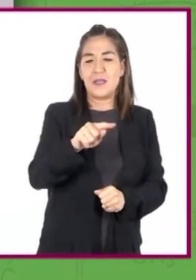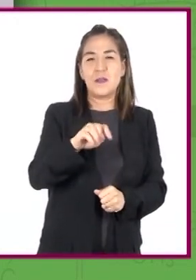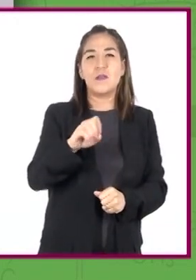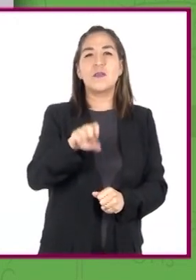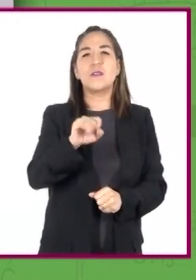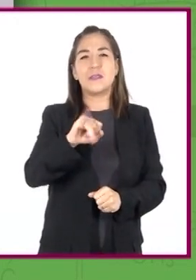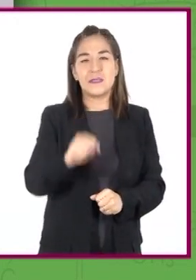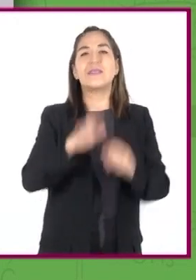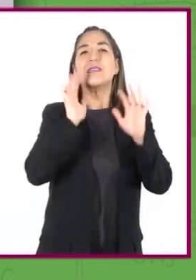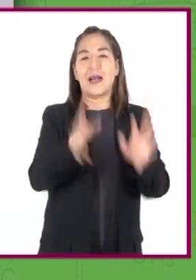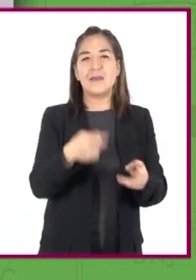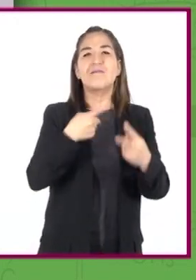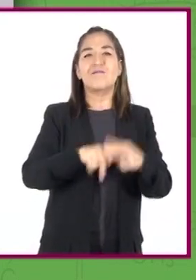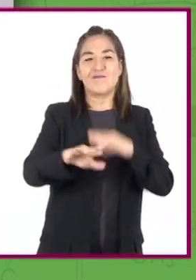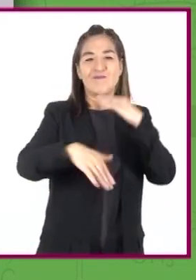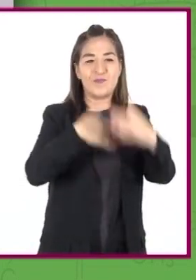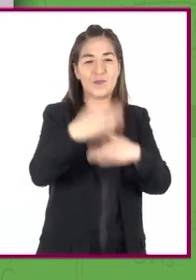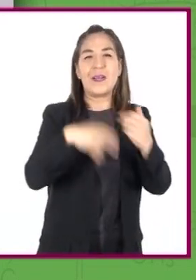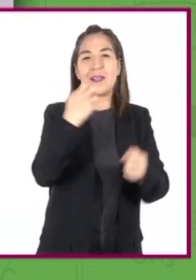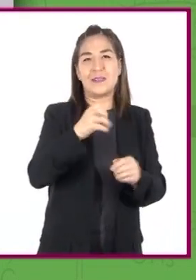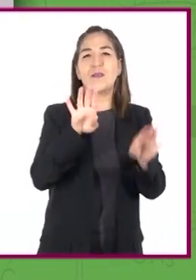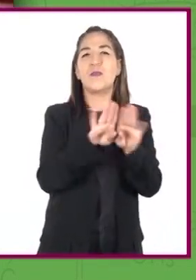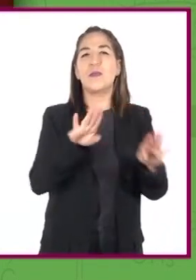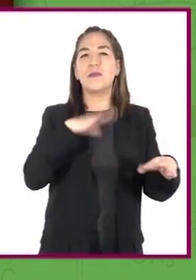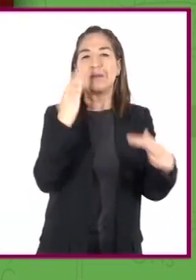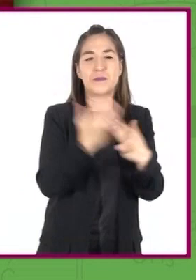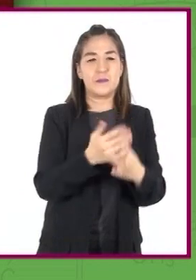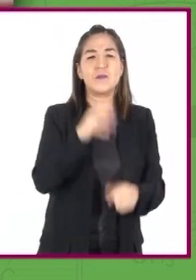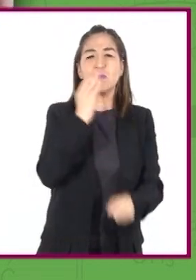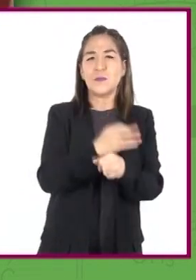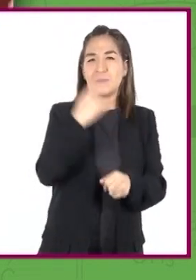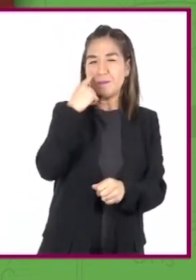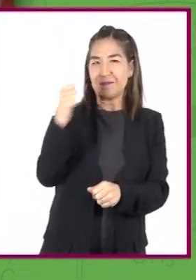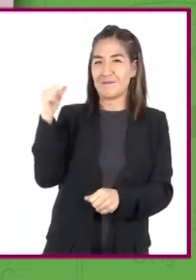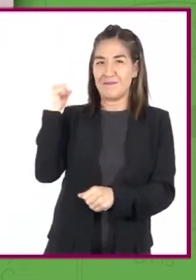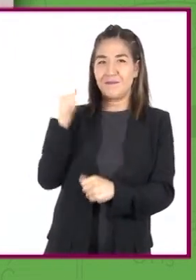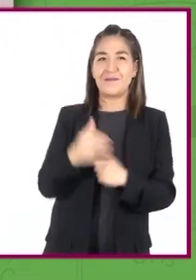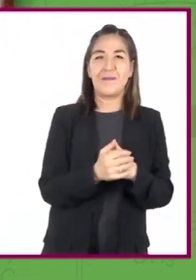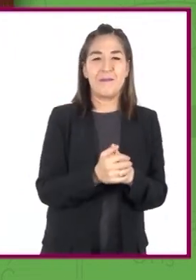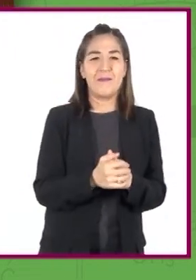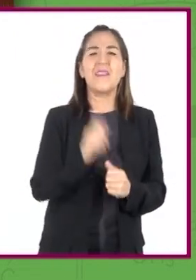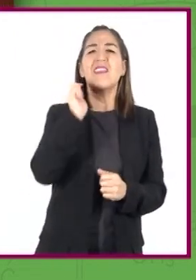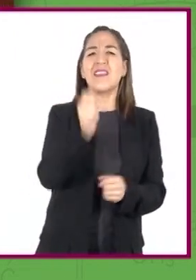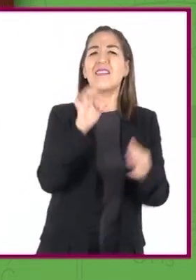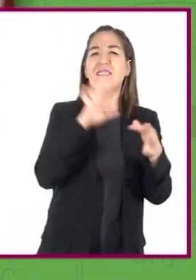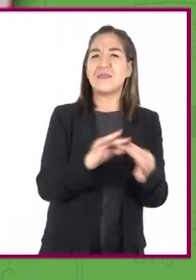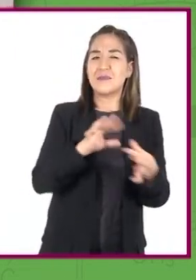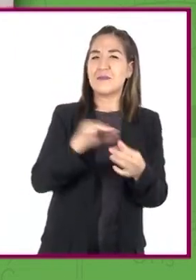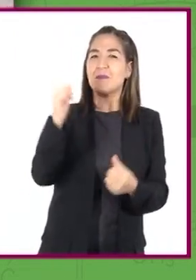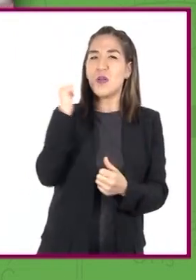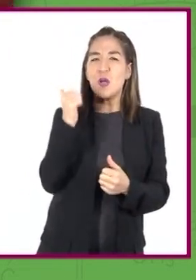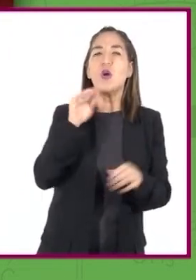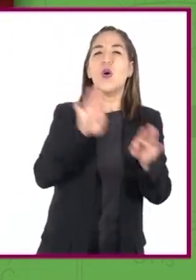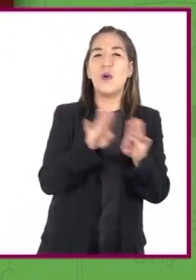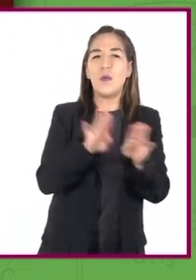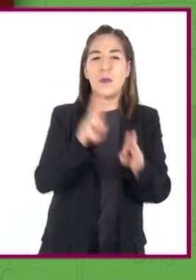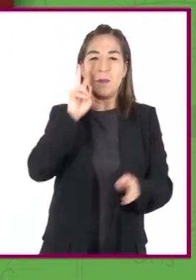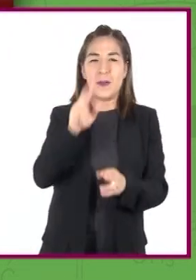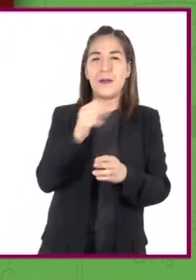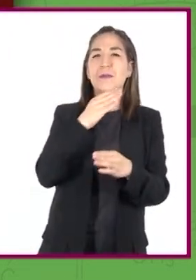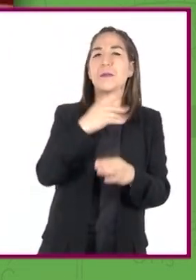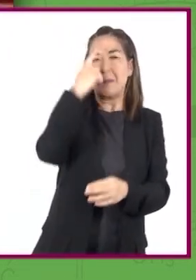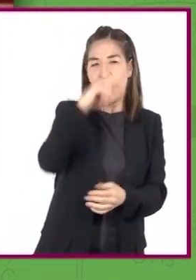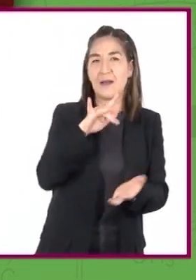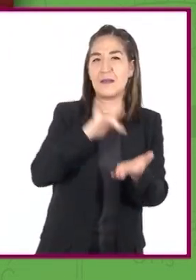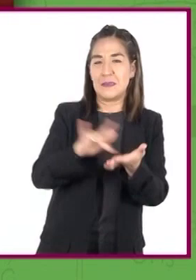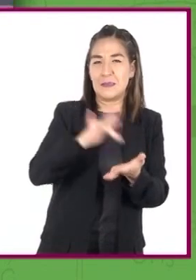ya avanzamos con la mitad de este proceso. A mis espaldas les presento un material que nos ayudará con